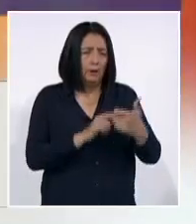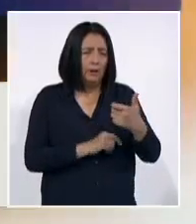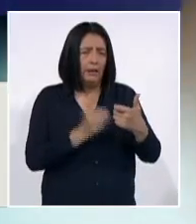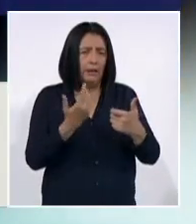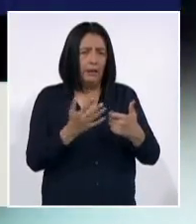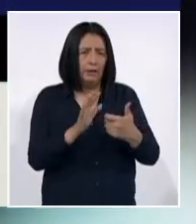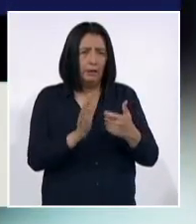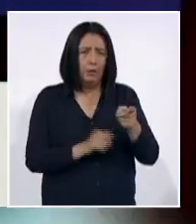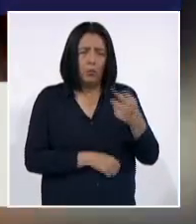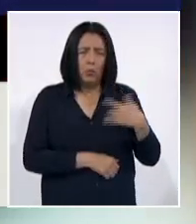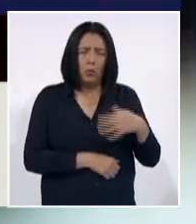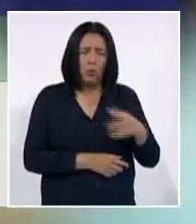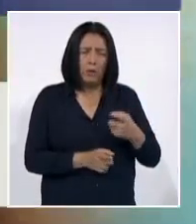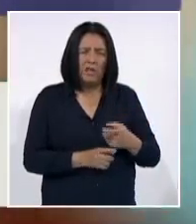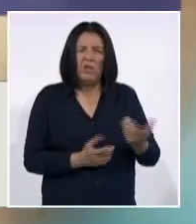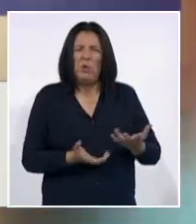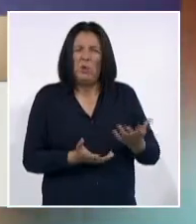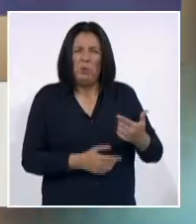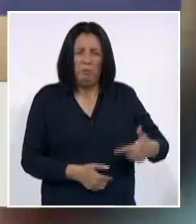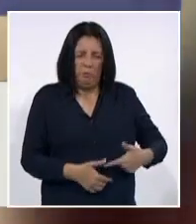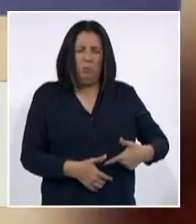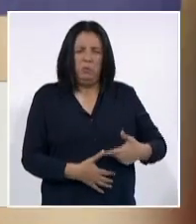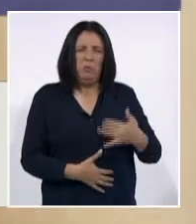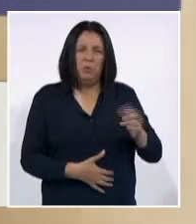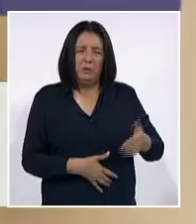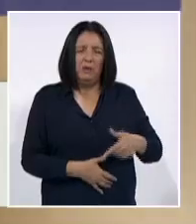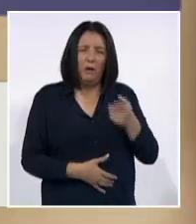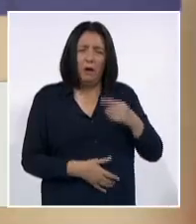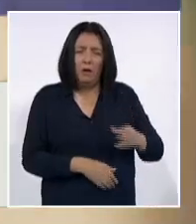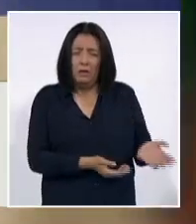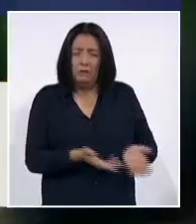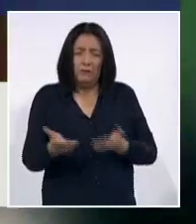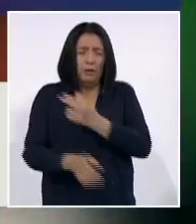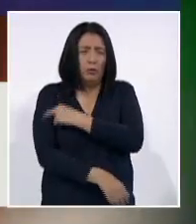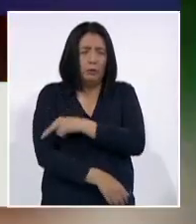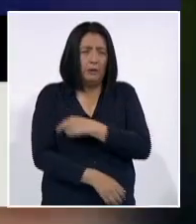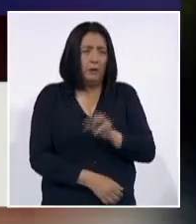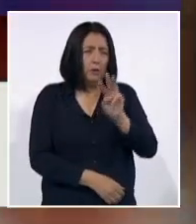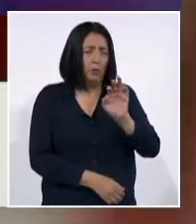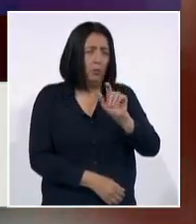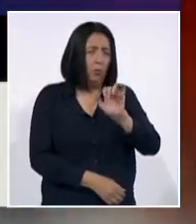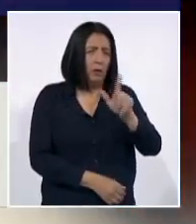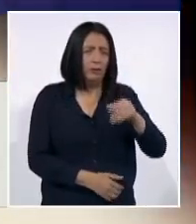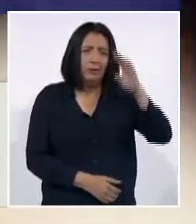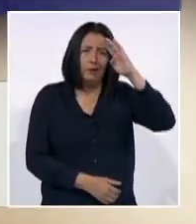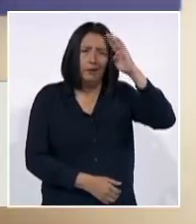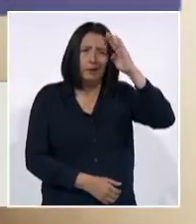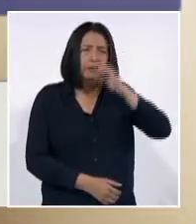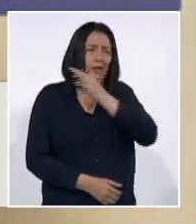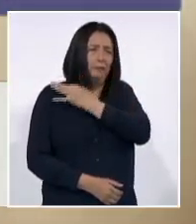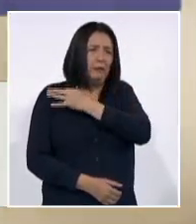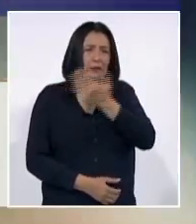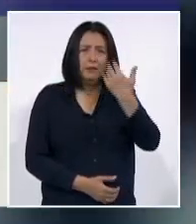Grábatelo, pe. Malherido con dos impactos de bala, así era trasladado a un hospital Walter Galvez Saavedra, capitán de la policía en situación